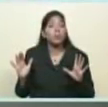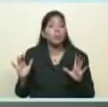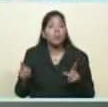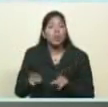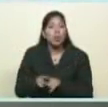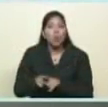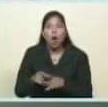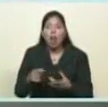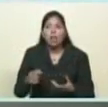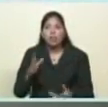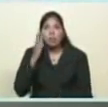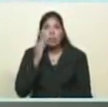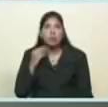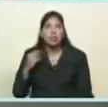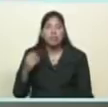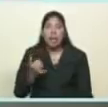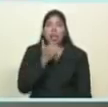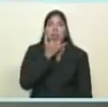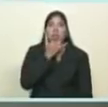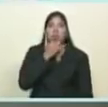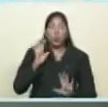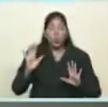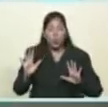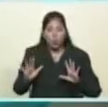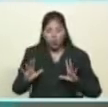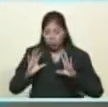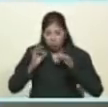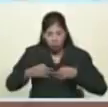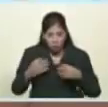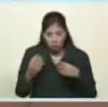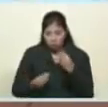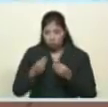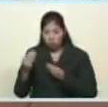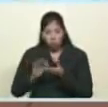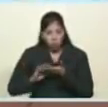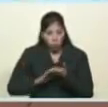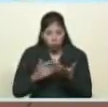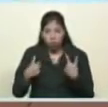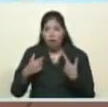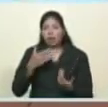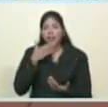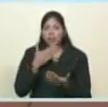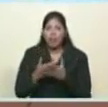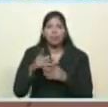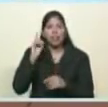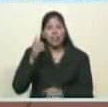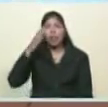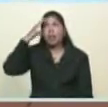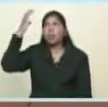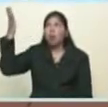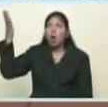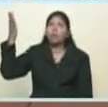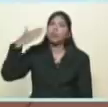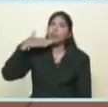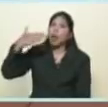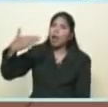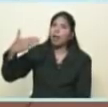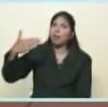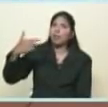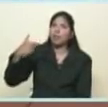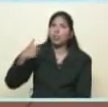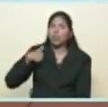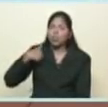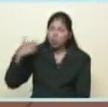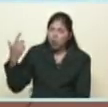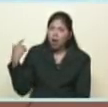golpes, dificultades, sacrificios, pero siempre con un equipo. Tengo que agradecerle a nuestro Dios que he